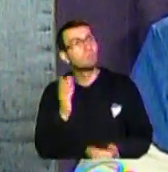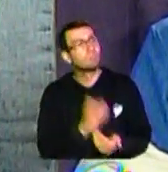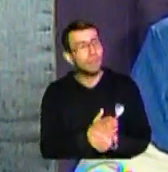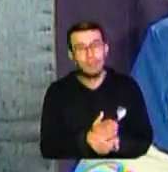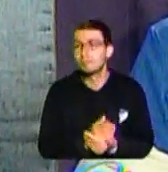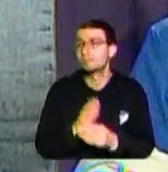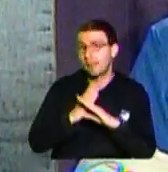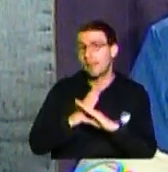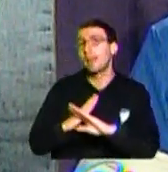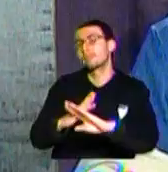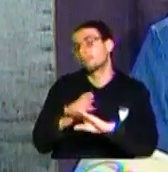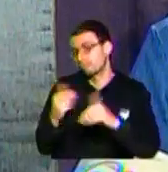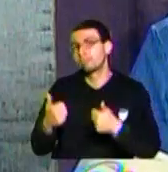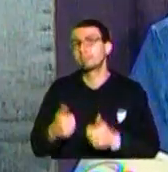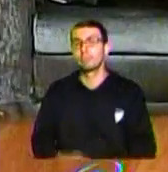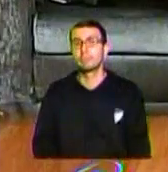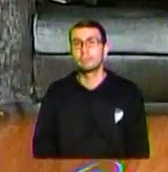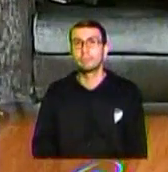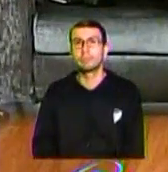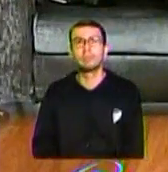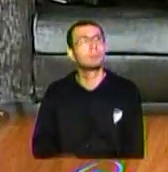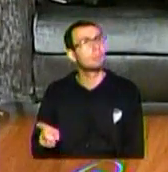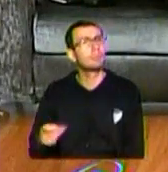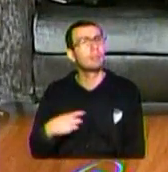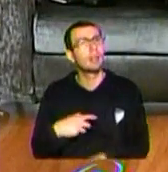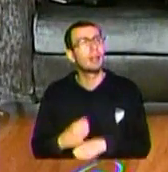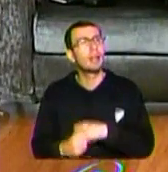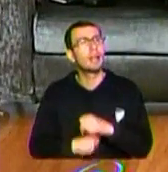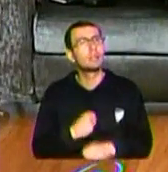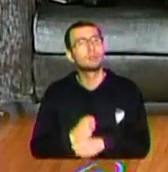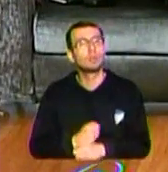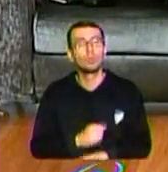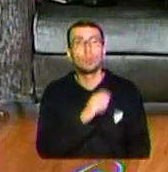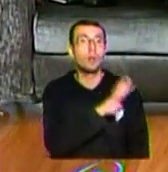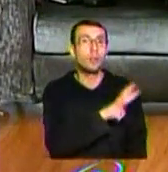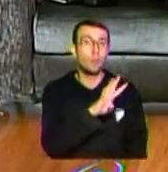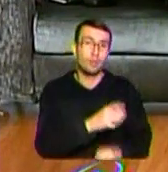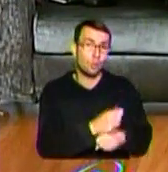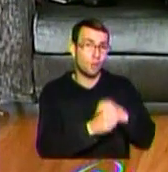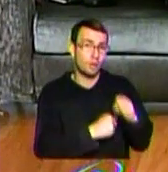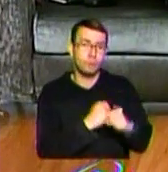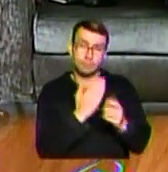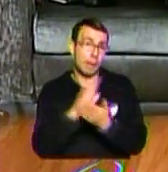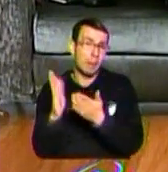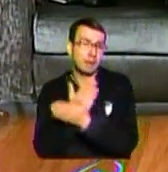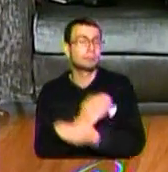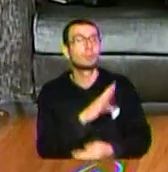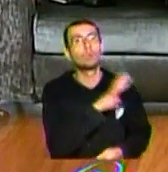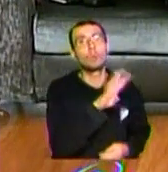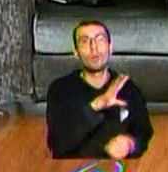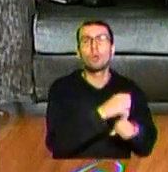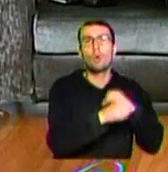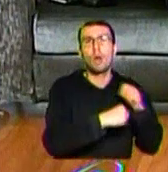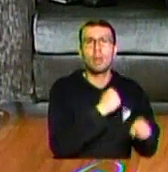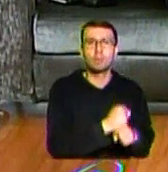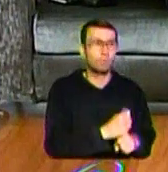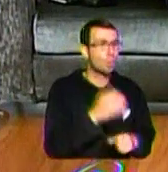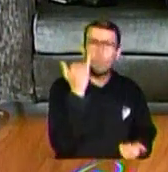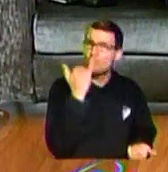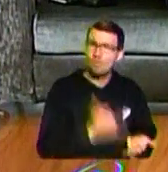preventiva. Edad 44 años. Paciente con fecha de última menstruación a los 39